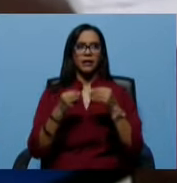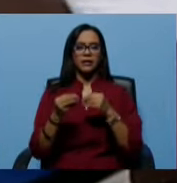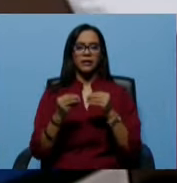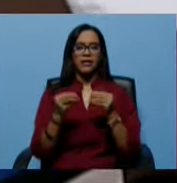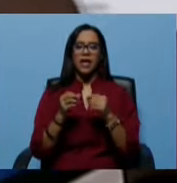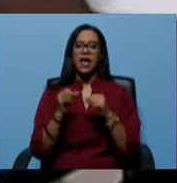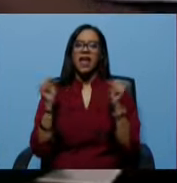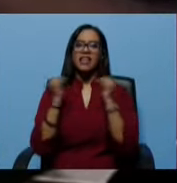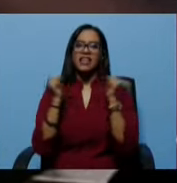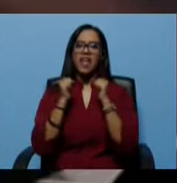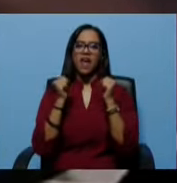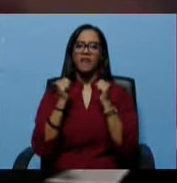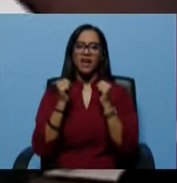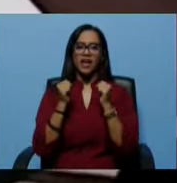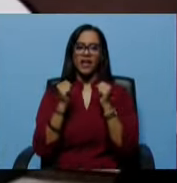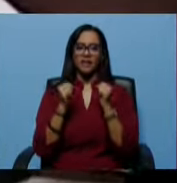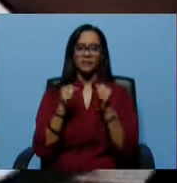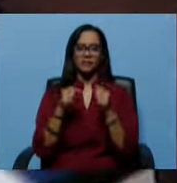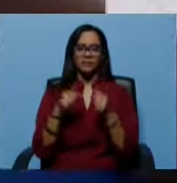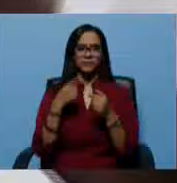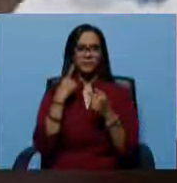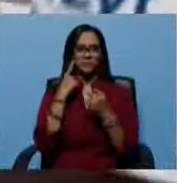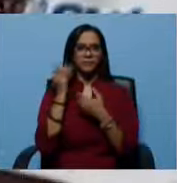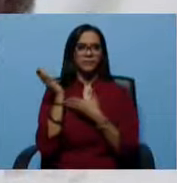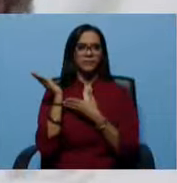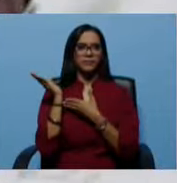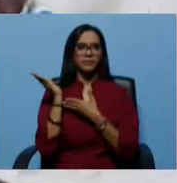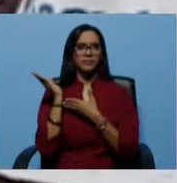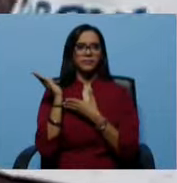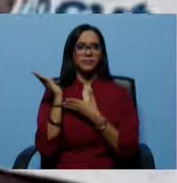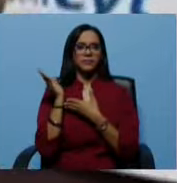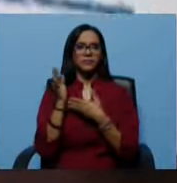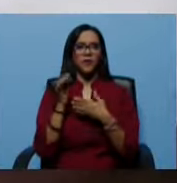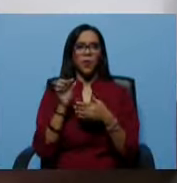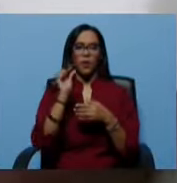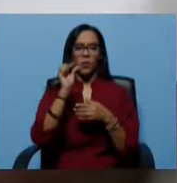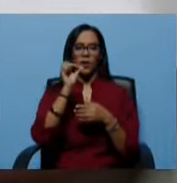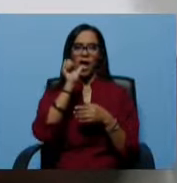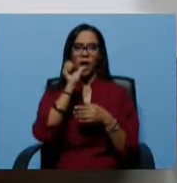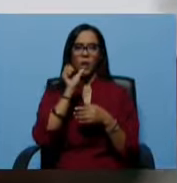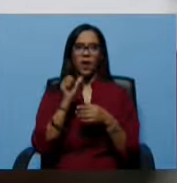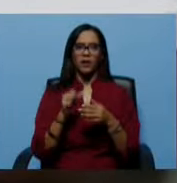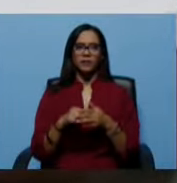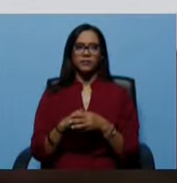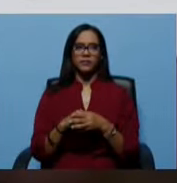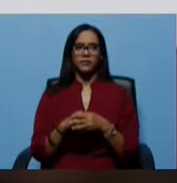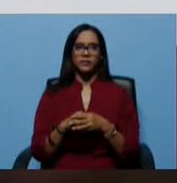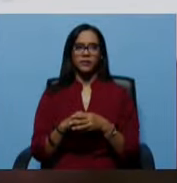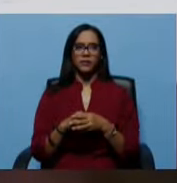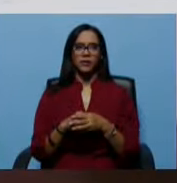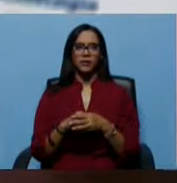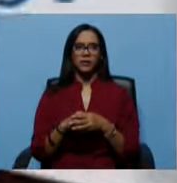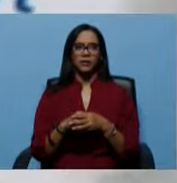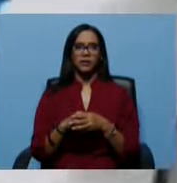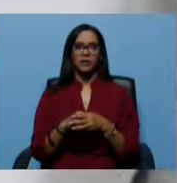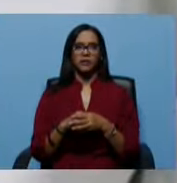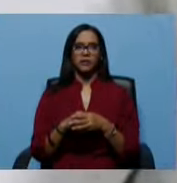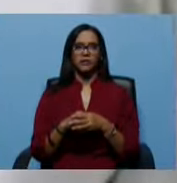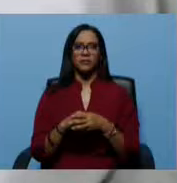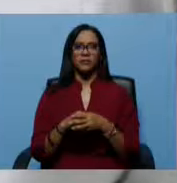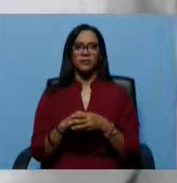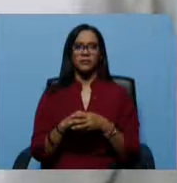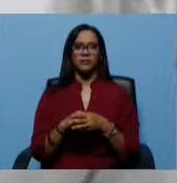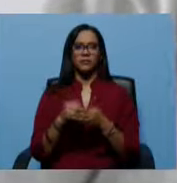artificial. Ajá. ¿Ok? Ahora van a proceder a agregar un poquito de agua. Tú agarra, levántalo, por favor, para